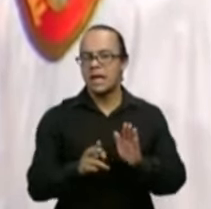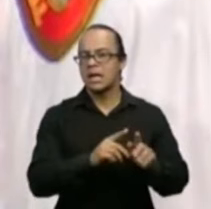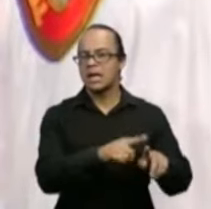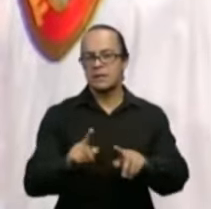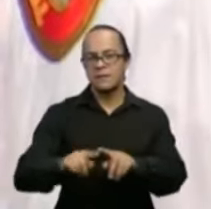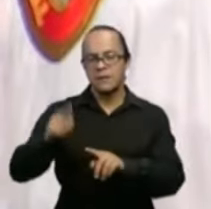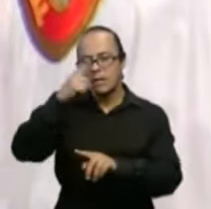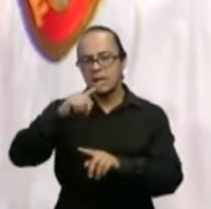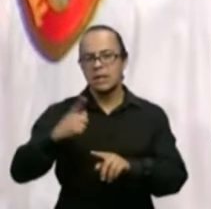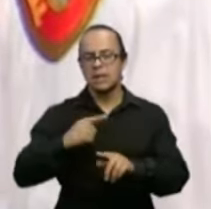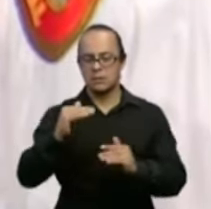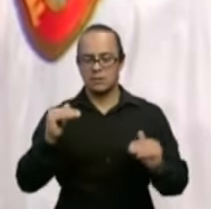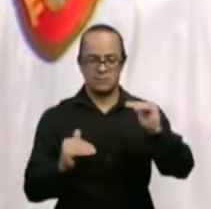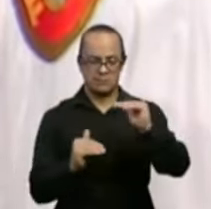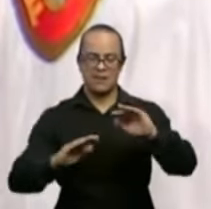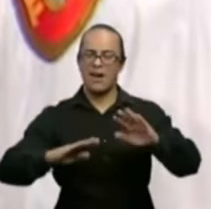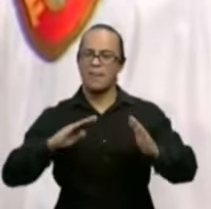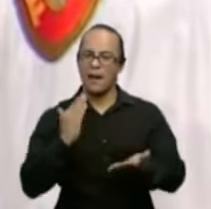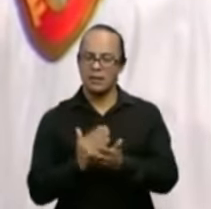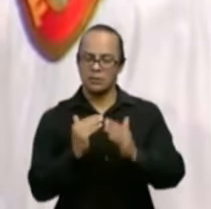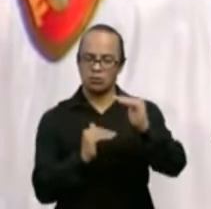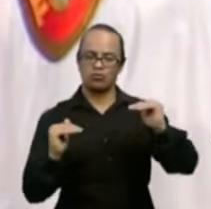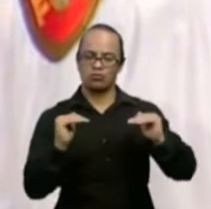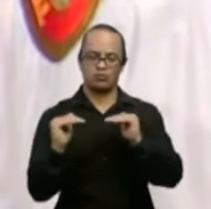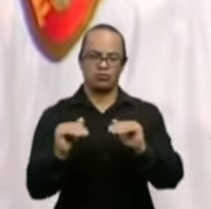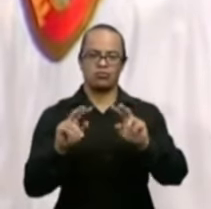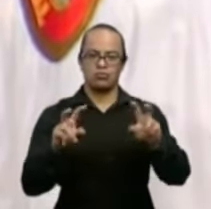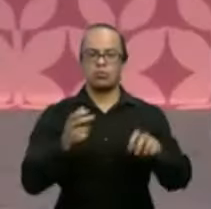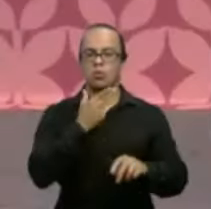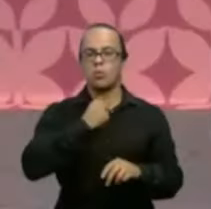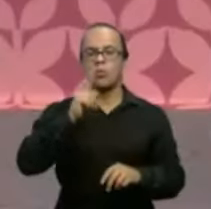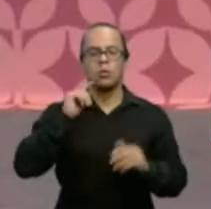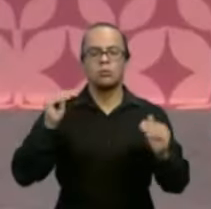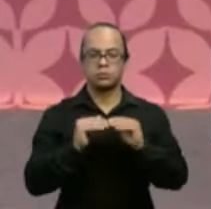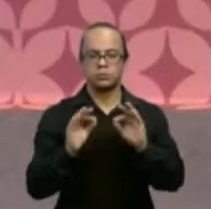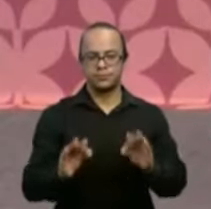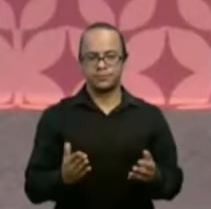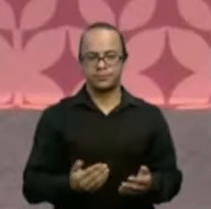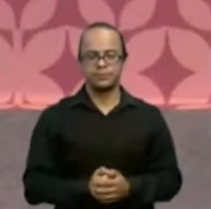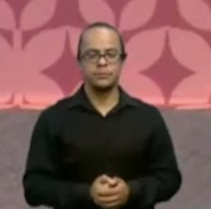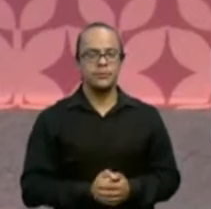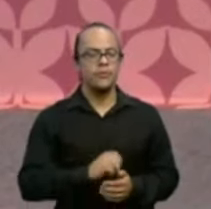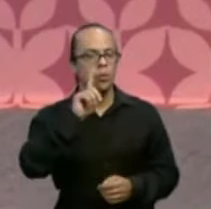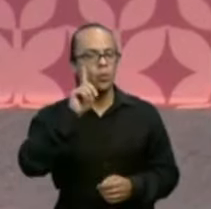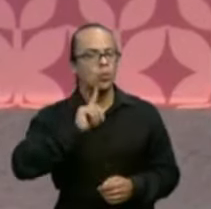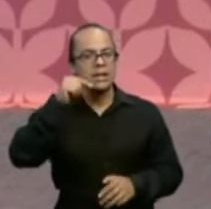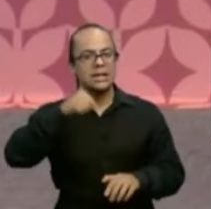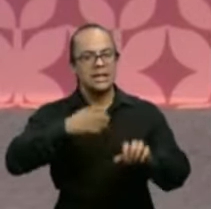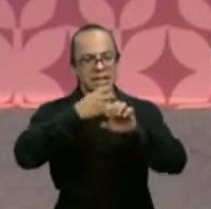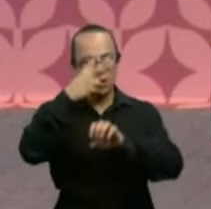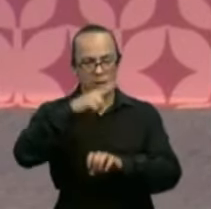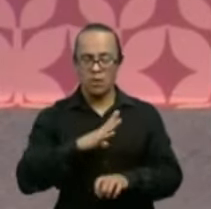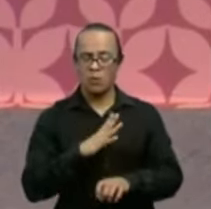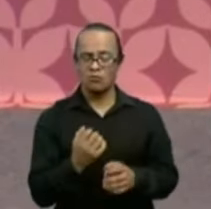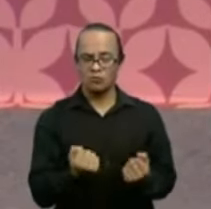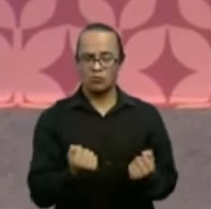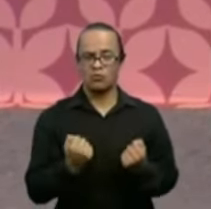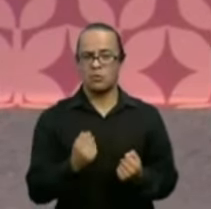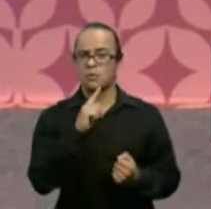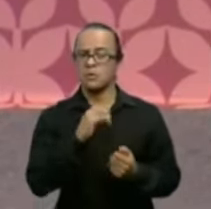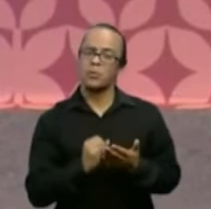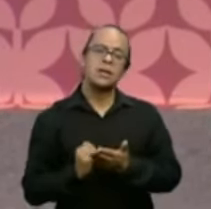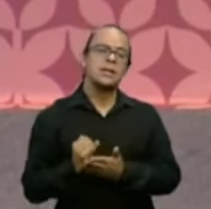reducir las brechas de desigualdad por razones de género. Las mujeres del Estado de México somos fuertes,